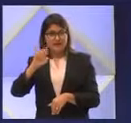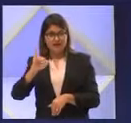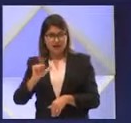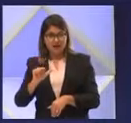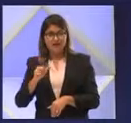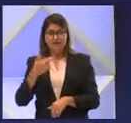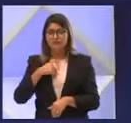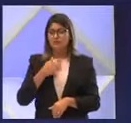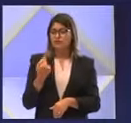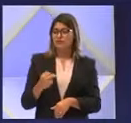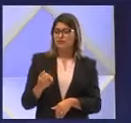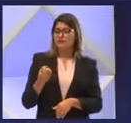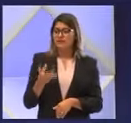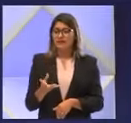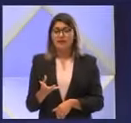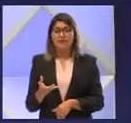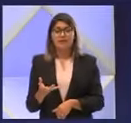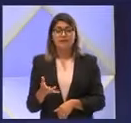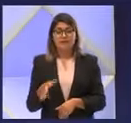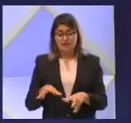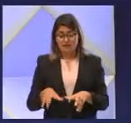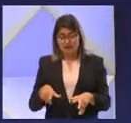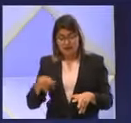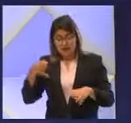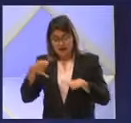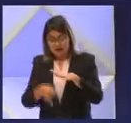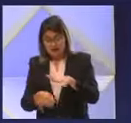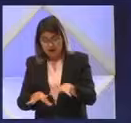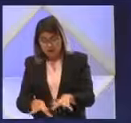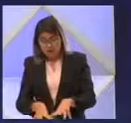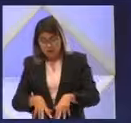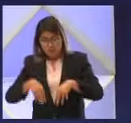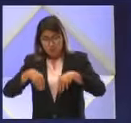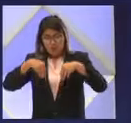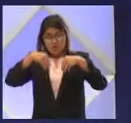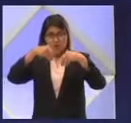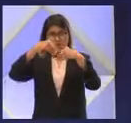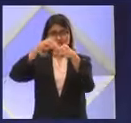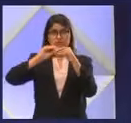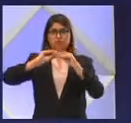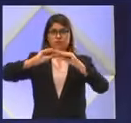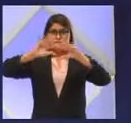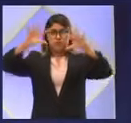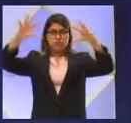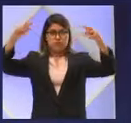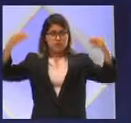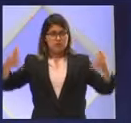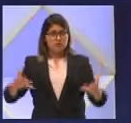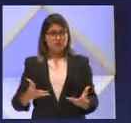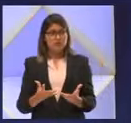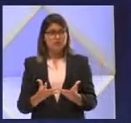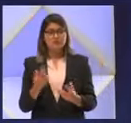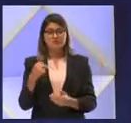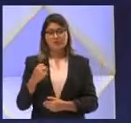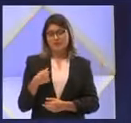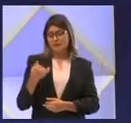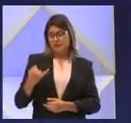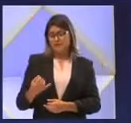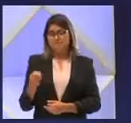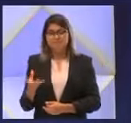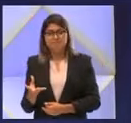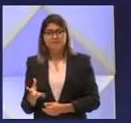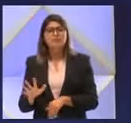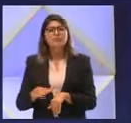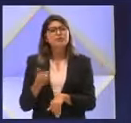espacio porque las fibras está en el subsuelo con el fondo el mar y el espacio los satélites son tres